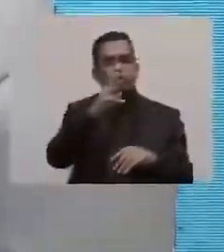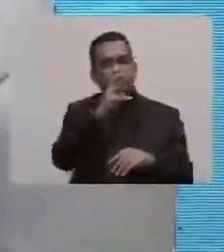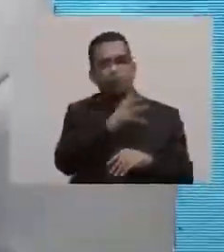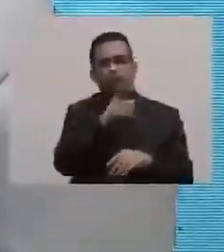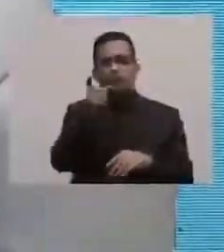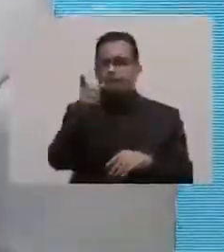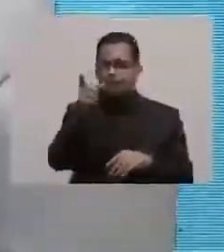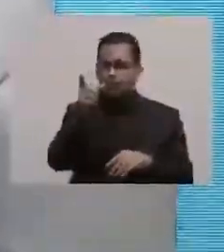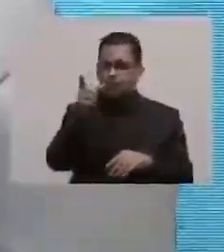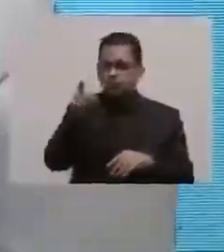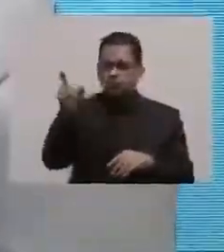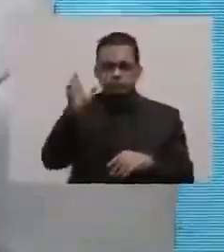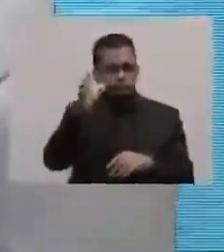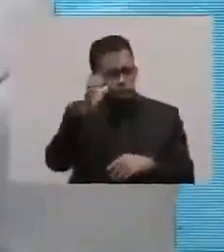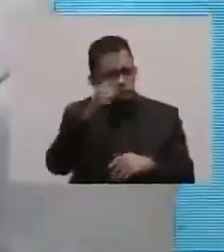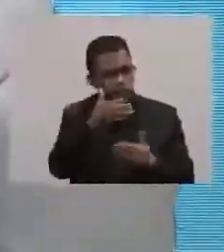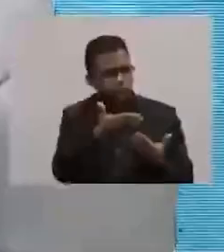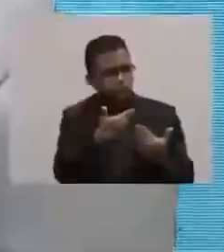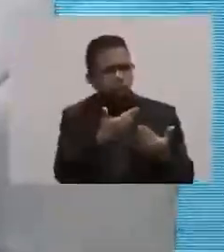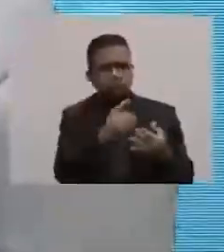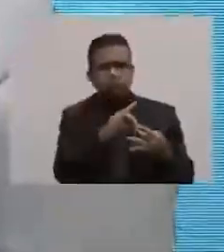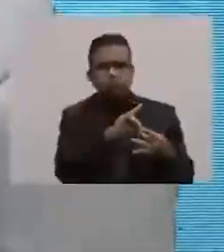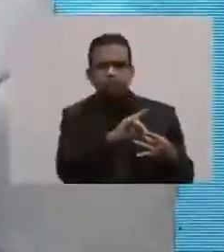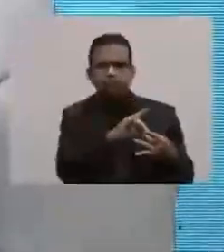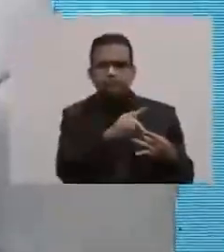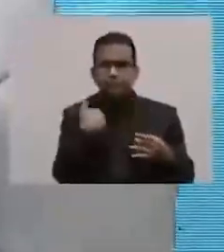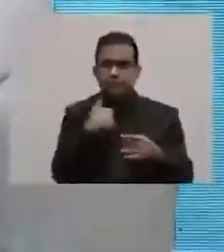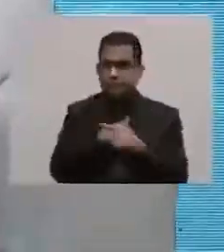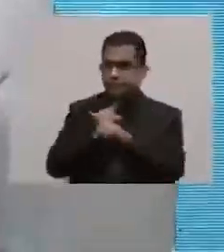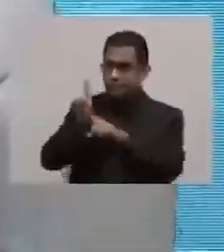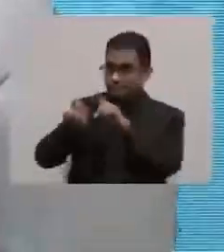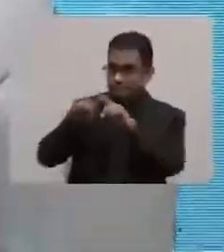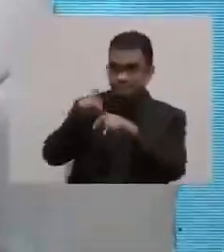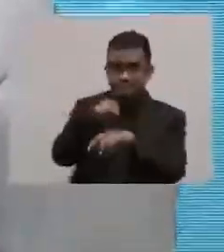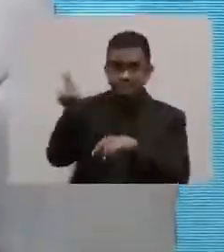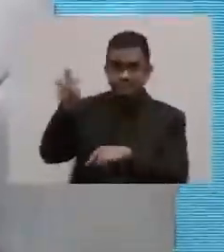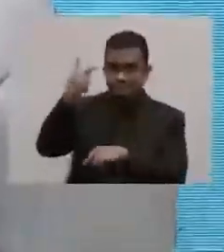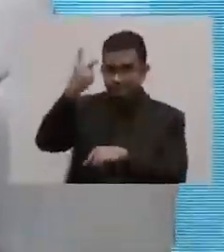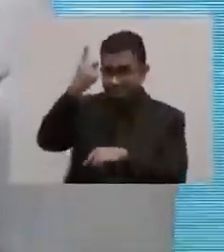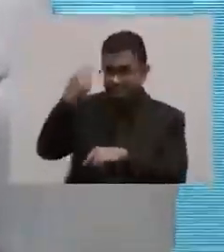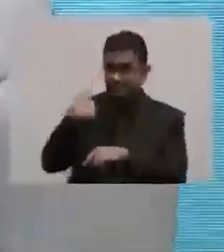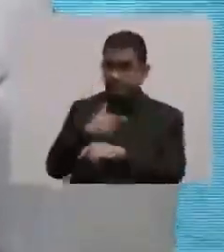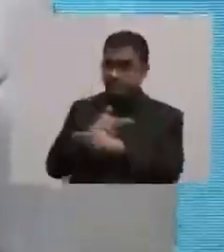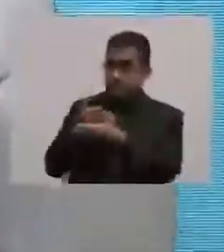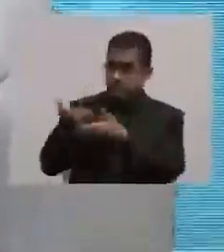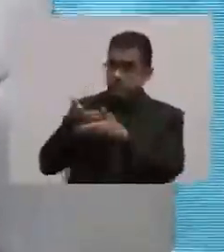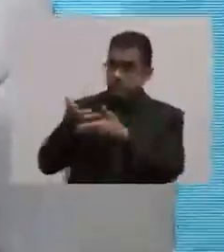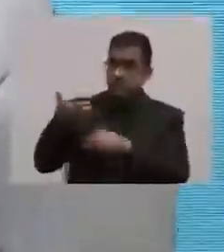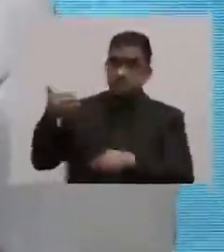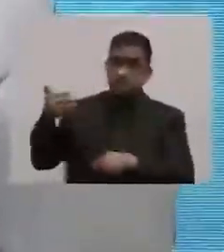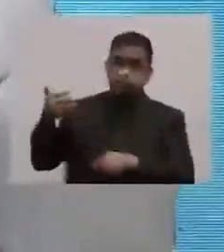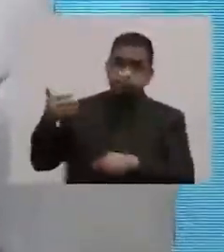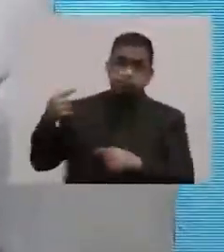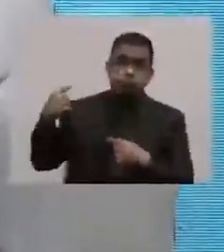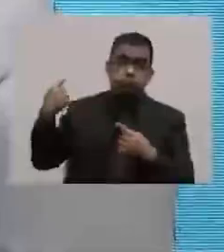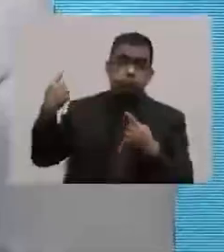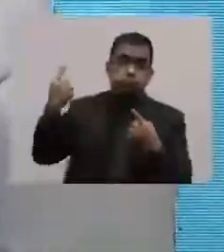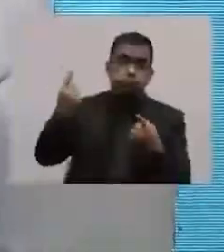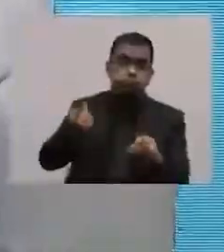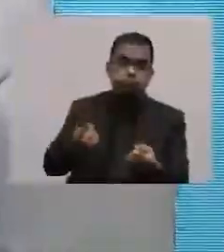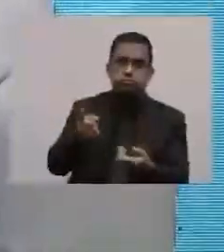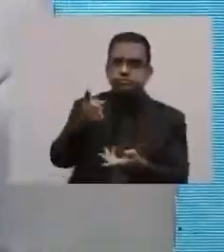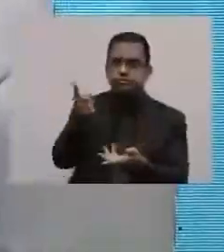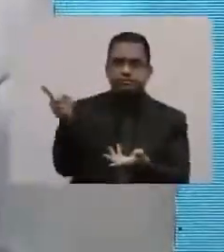a otra gente siempre, que estamos entrevistando a los mismos políticos, las mismas generaciones durante todos los tiempos. Esa